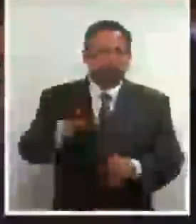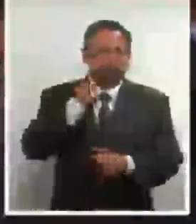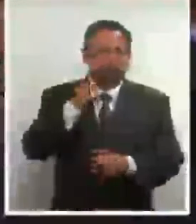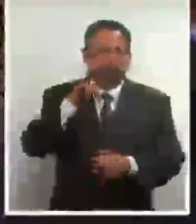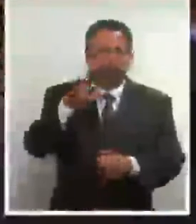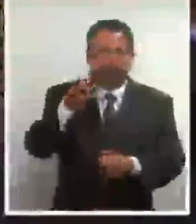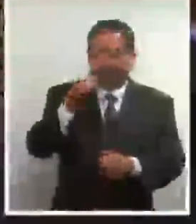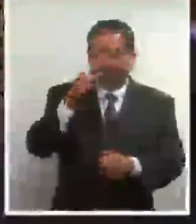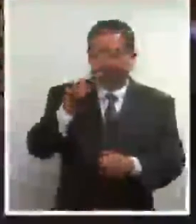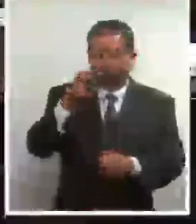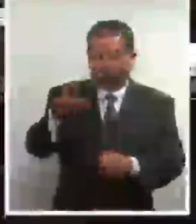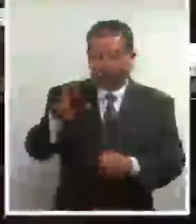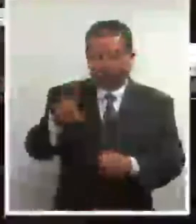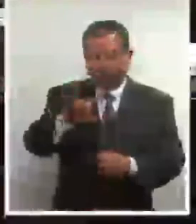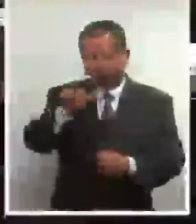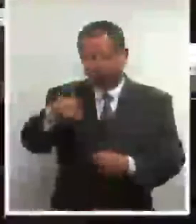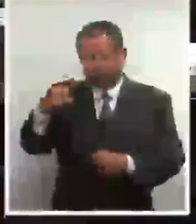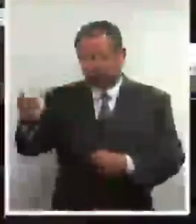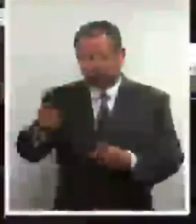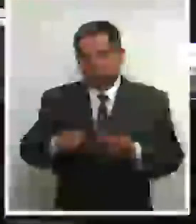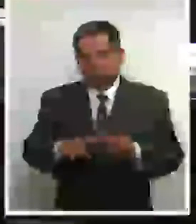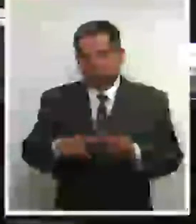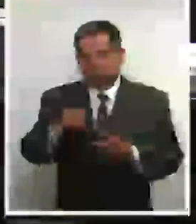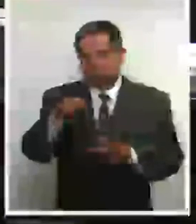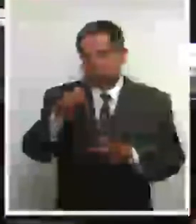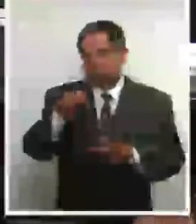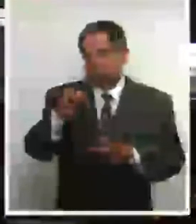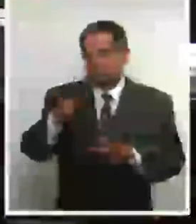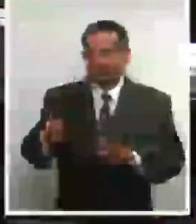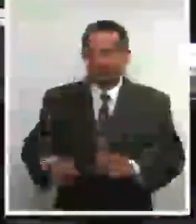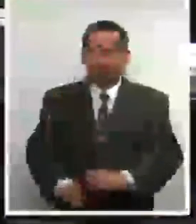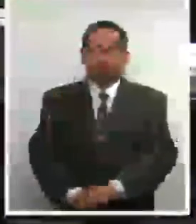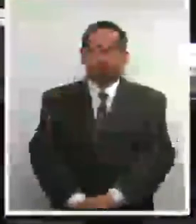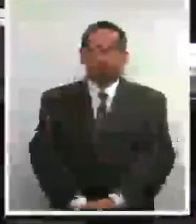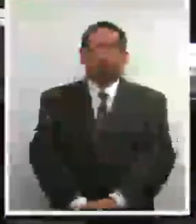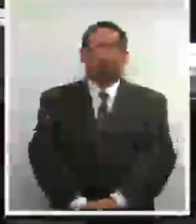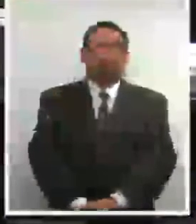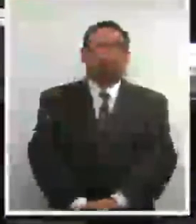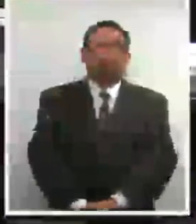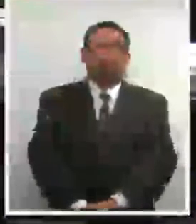Diputado Julio César, después el diputado Martínez.